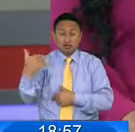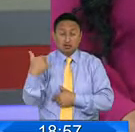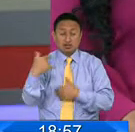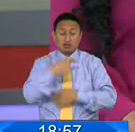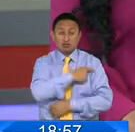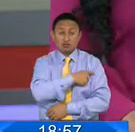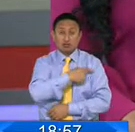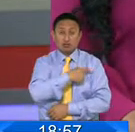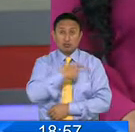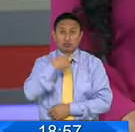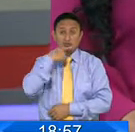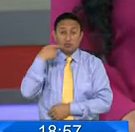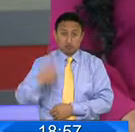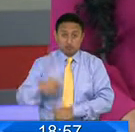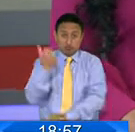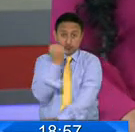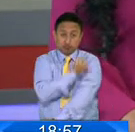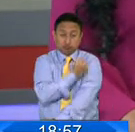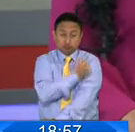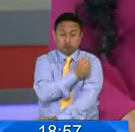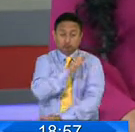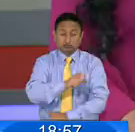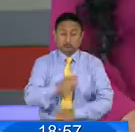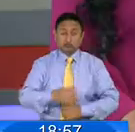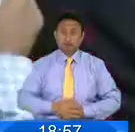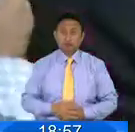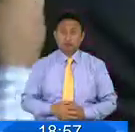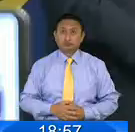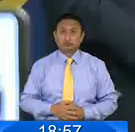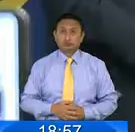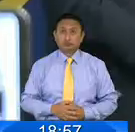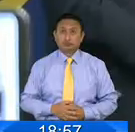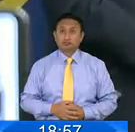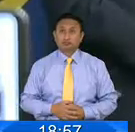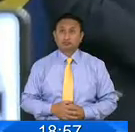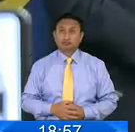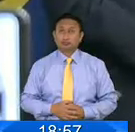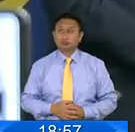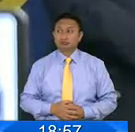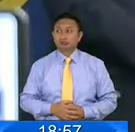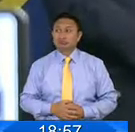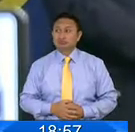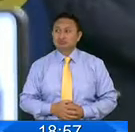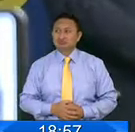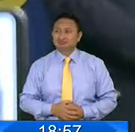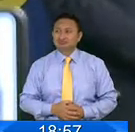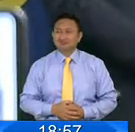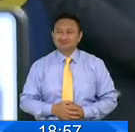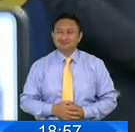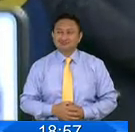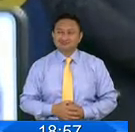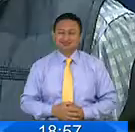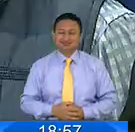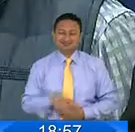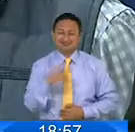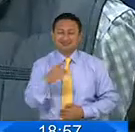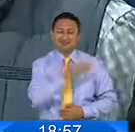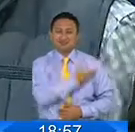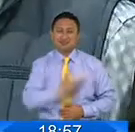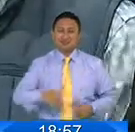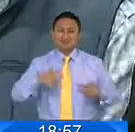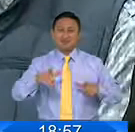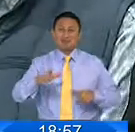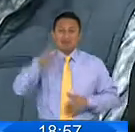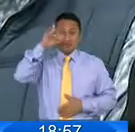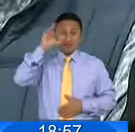inocular a su población luego de conocer que el presidente electo guillermo nació y su equipo de gobierno buscan traer la